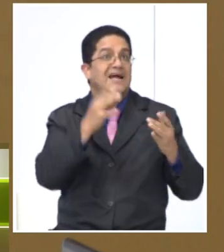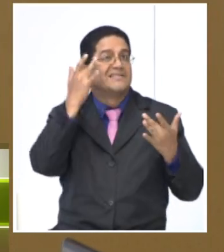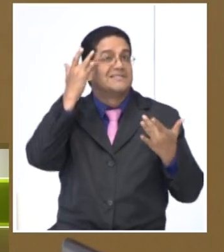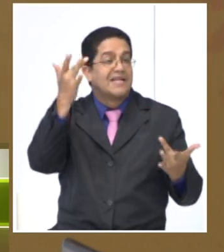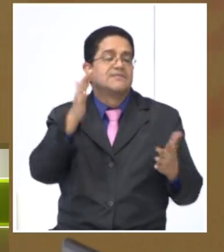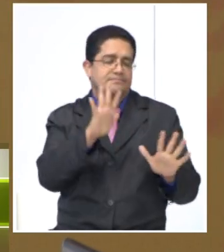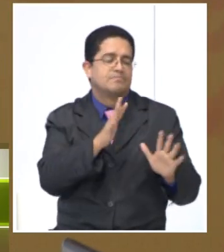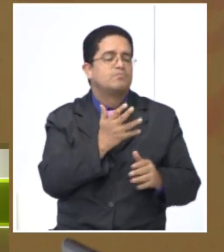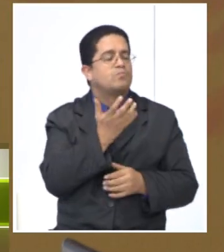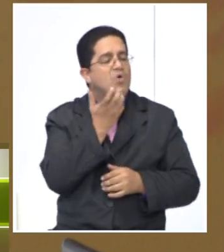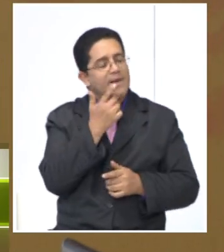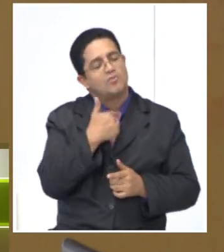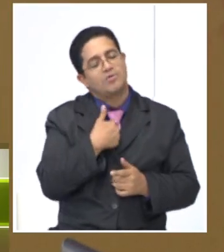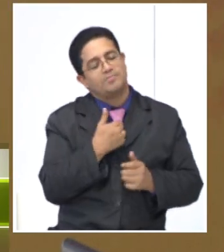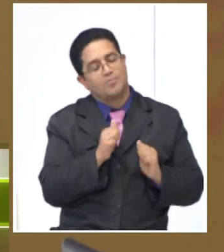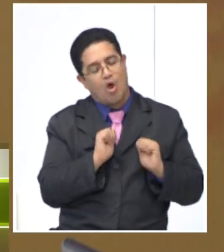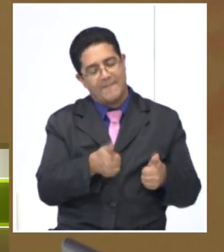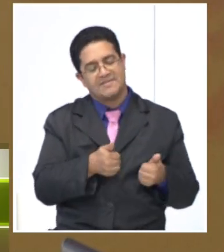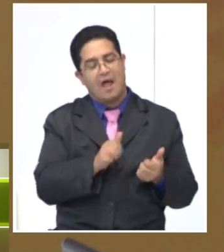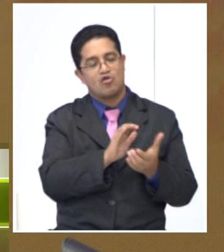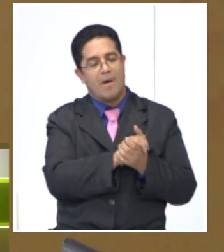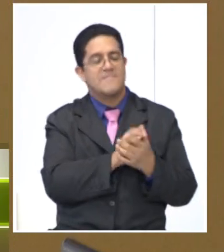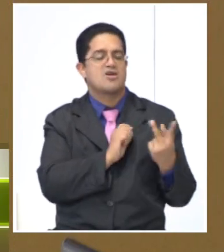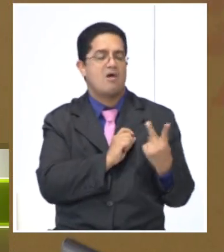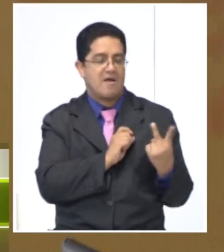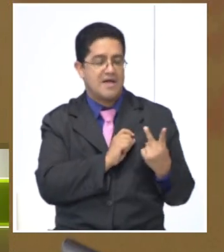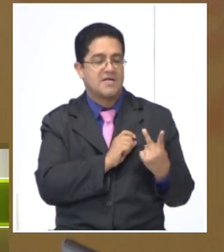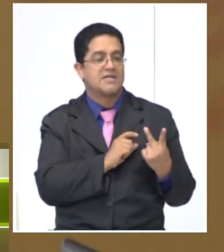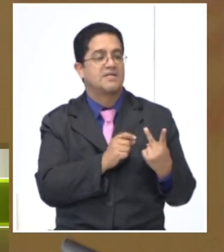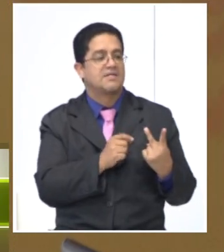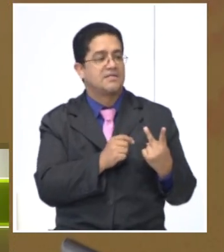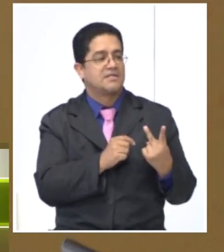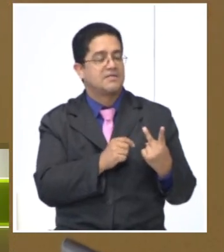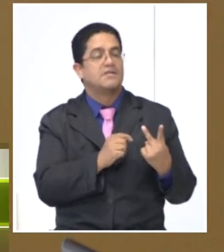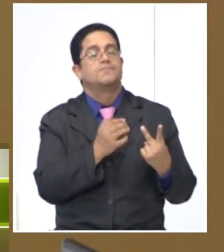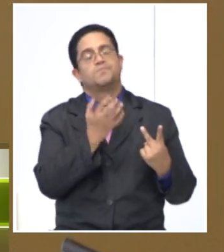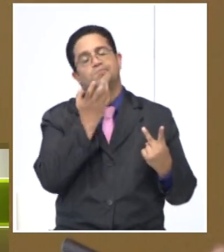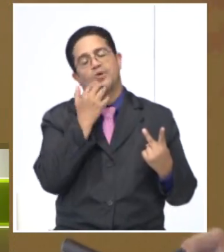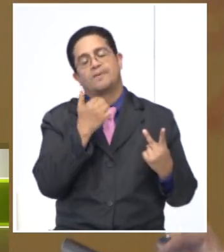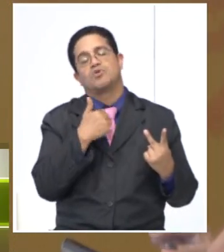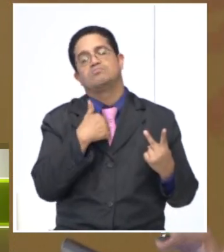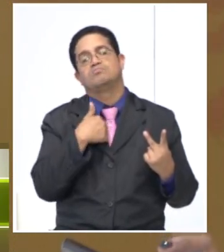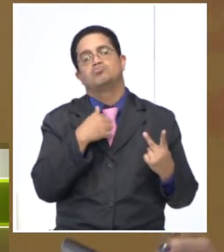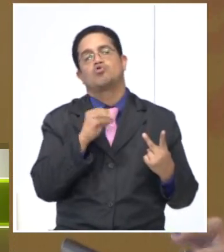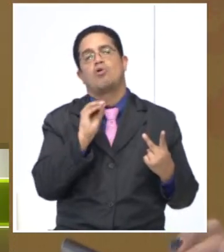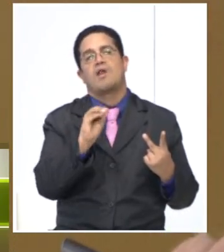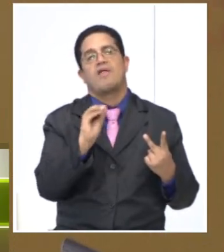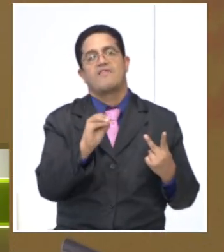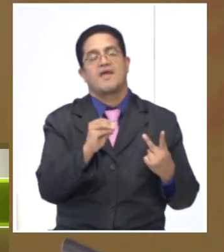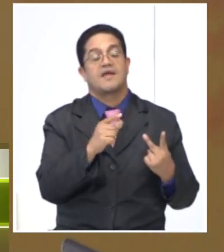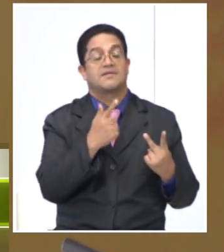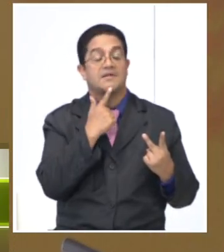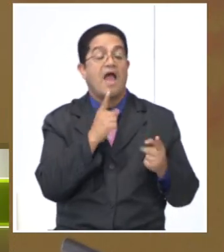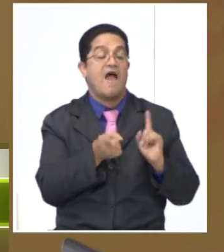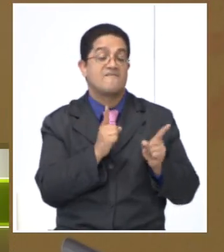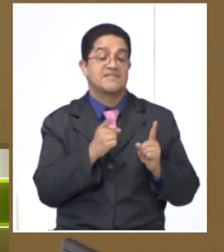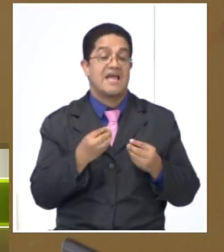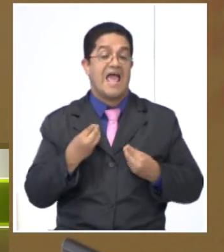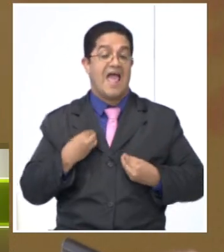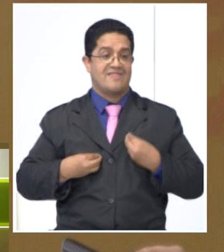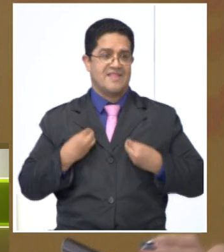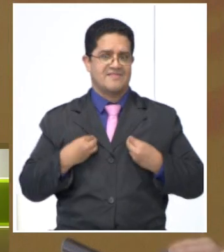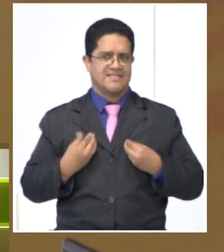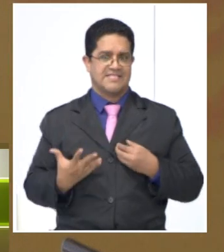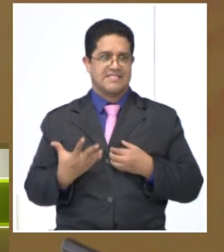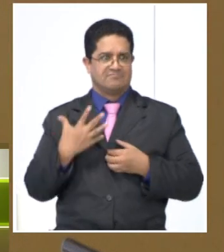te explico, o sea, ¿estamos comenzando una amistad? Sí, así soy, por lo menos. Una de las cosas que yo suelo comunicar es que muchas veces la ansiedad llega